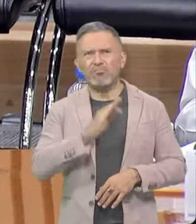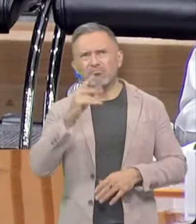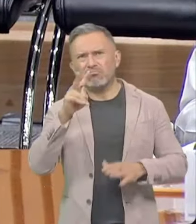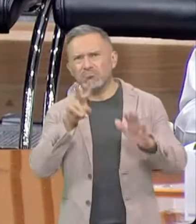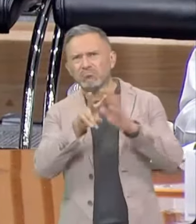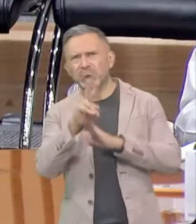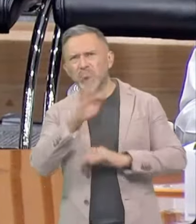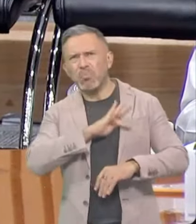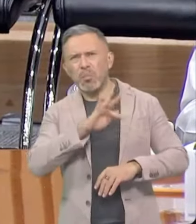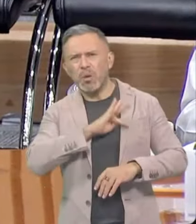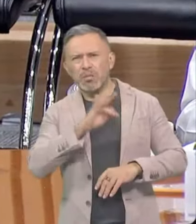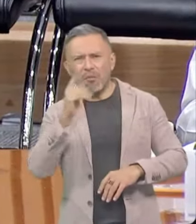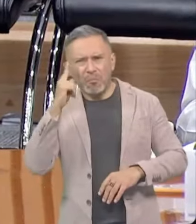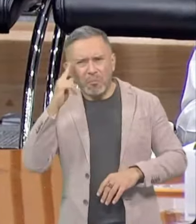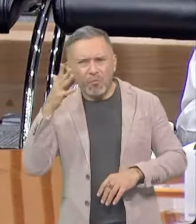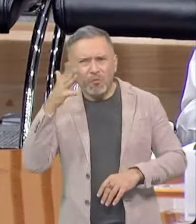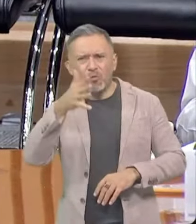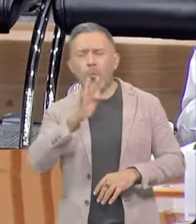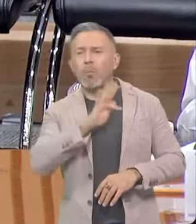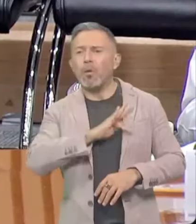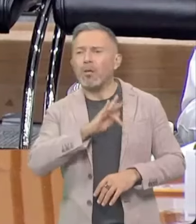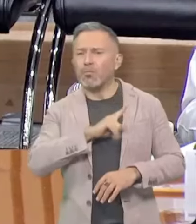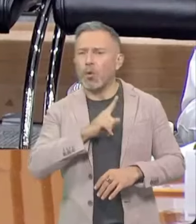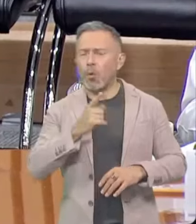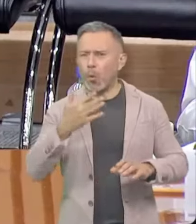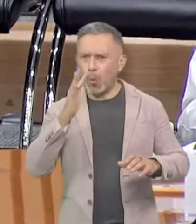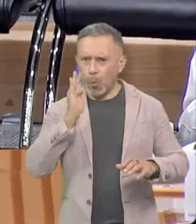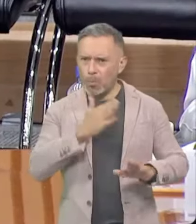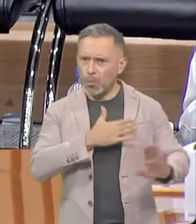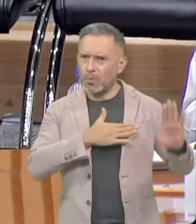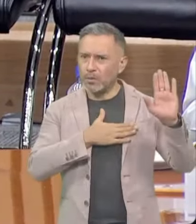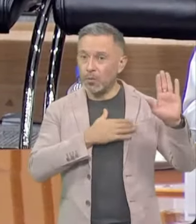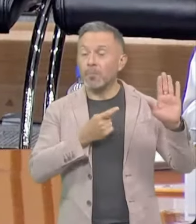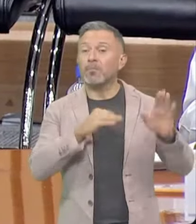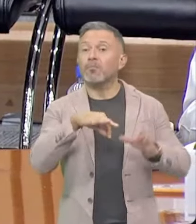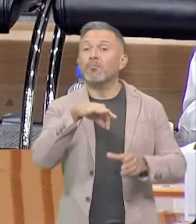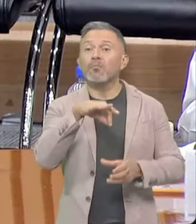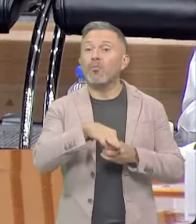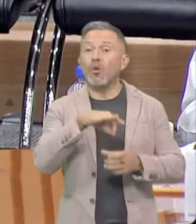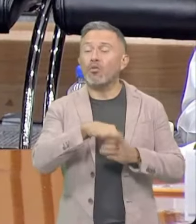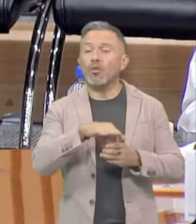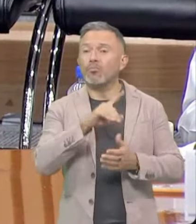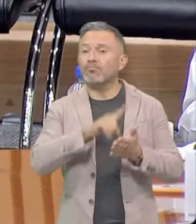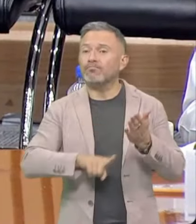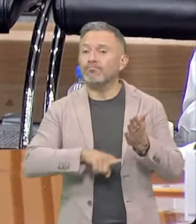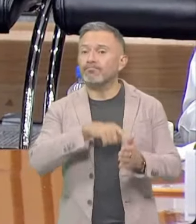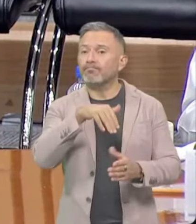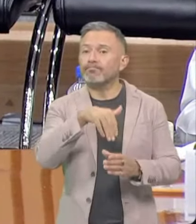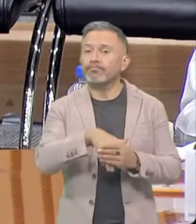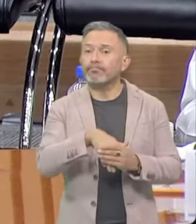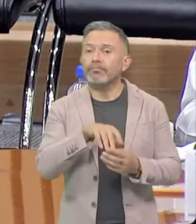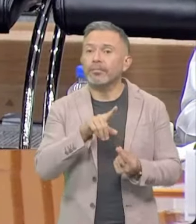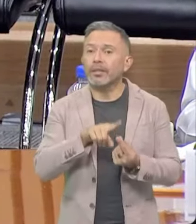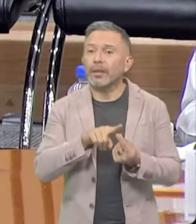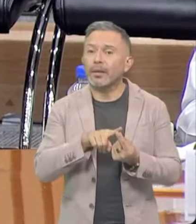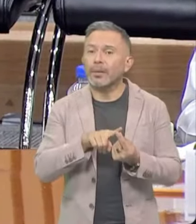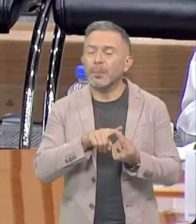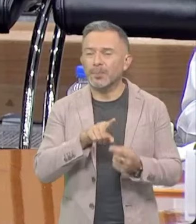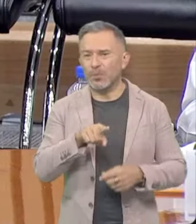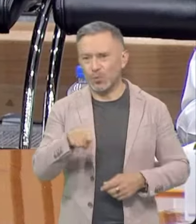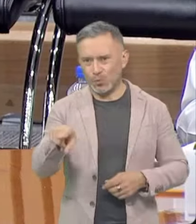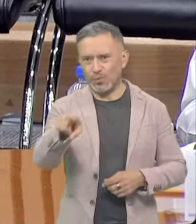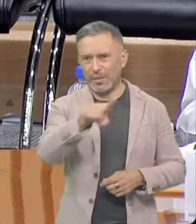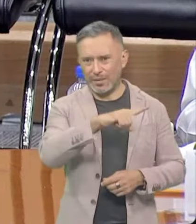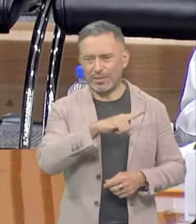hagan con un gran compromiso que reprenden ese voto que fue emitido por ustedes en las pasadas elecciones